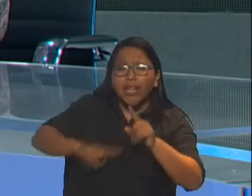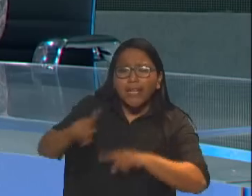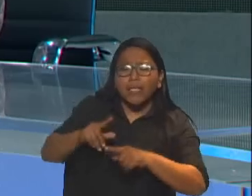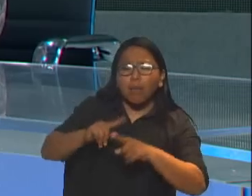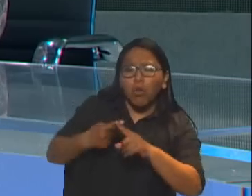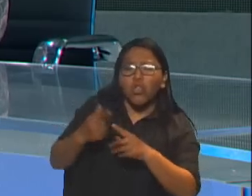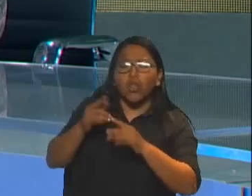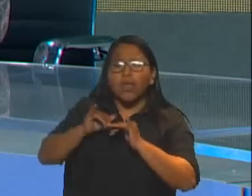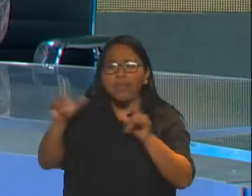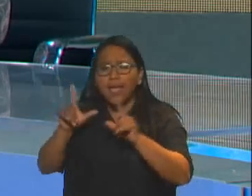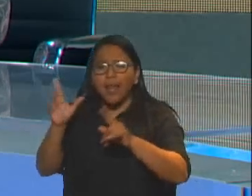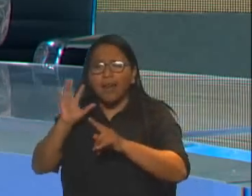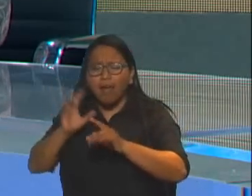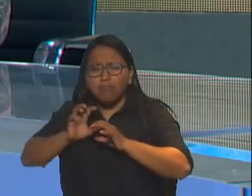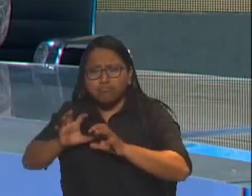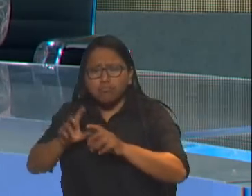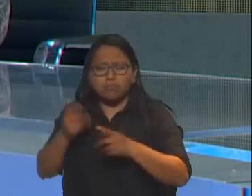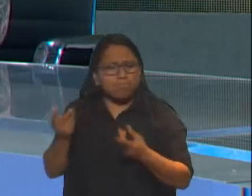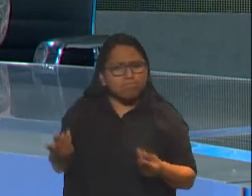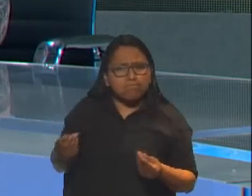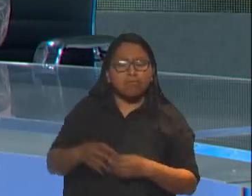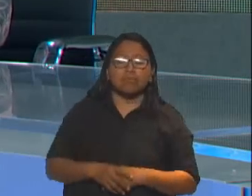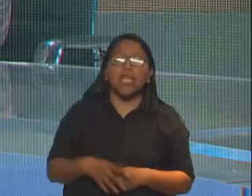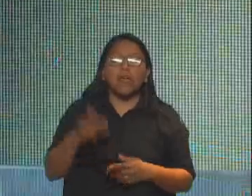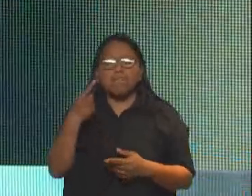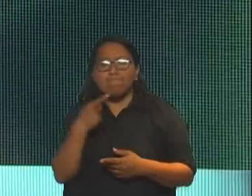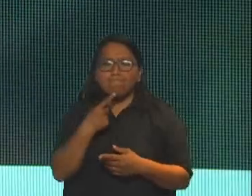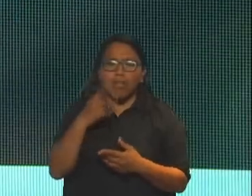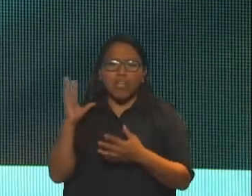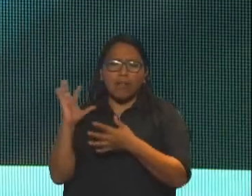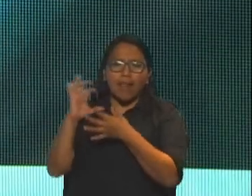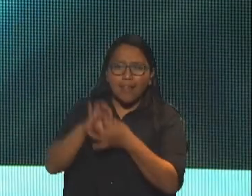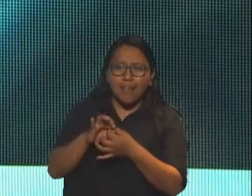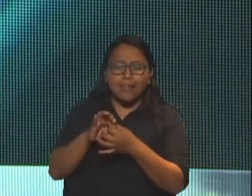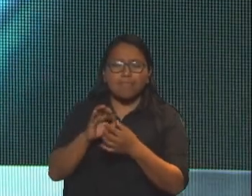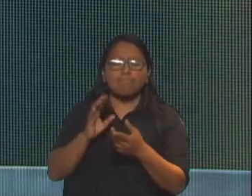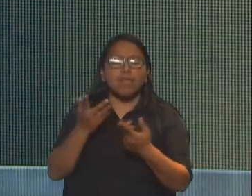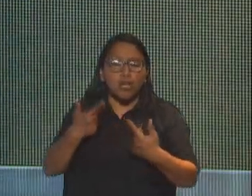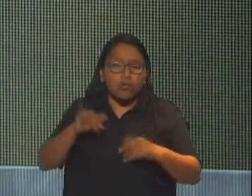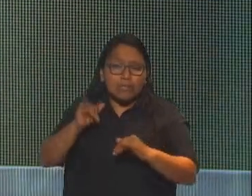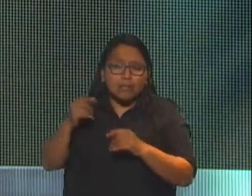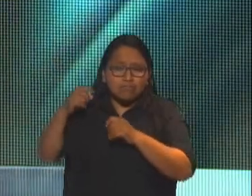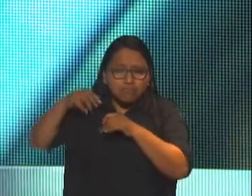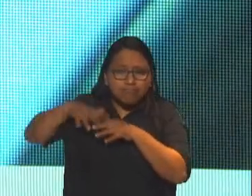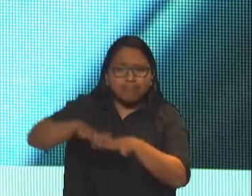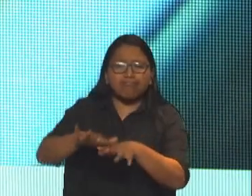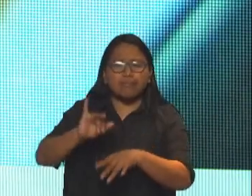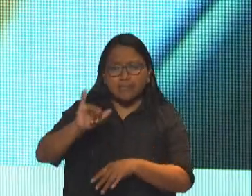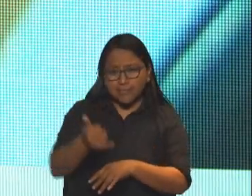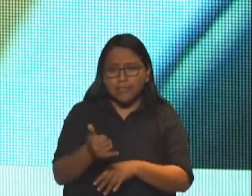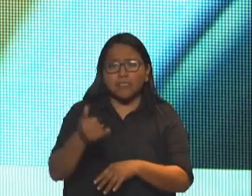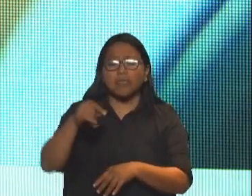muchos medios de comunicación soy no sé si es estrictamente eso hay una correlación estricta pero ciertamente está influido y